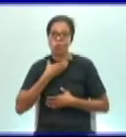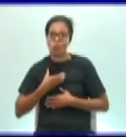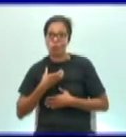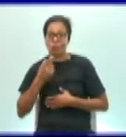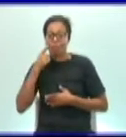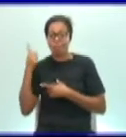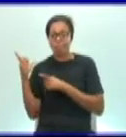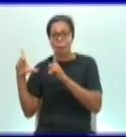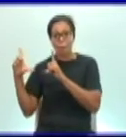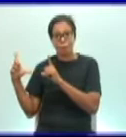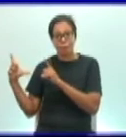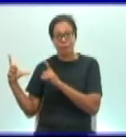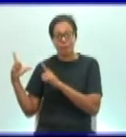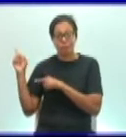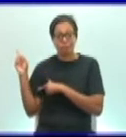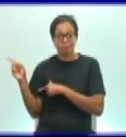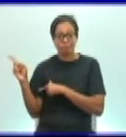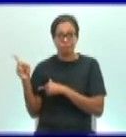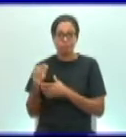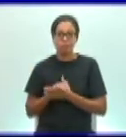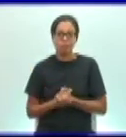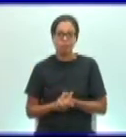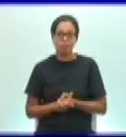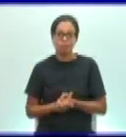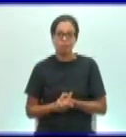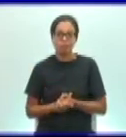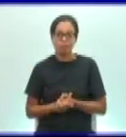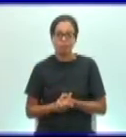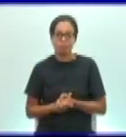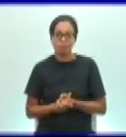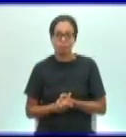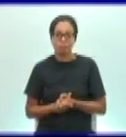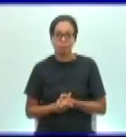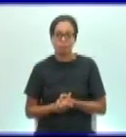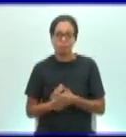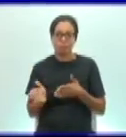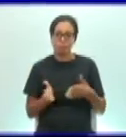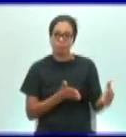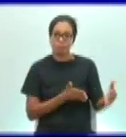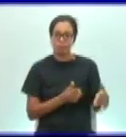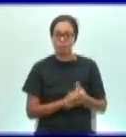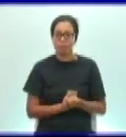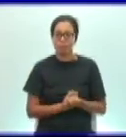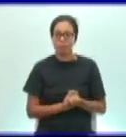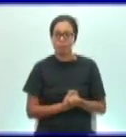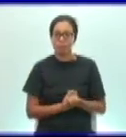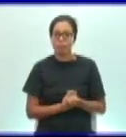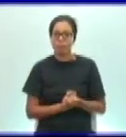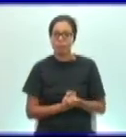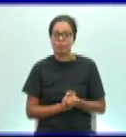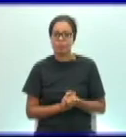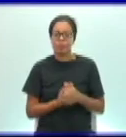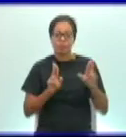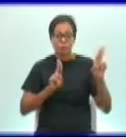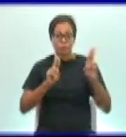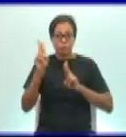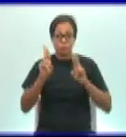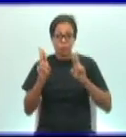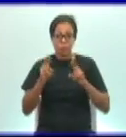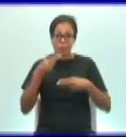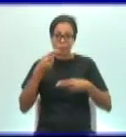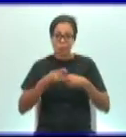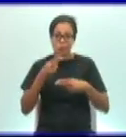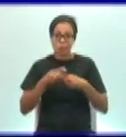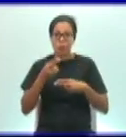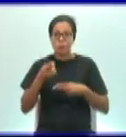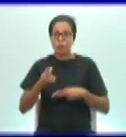ilustrar. Este es el tratamiento que le tenemos que dar a estos documentos. Seguimos con el otro, Pacto del Pedrero, otro documento que tiene